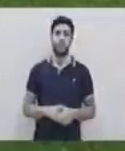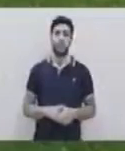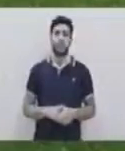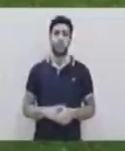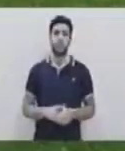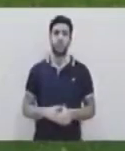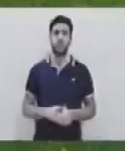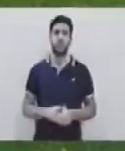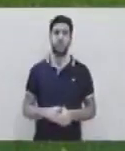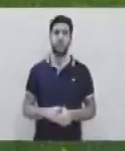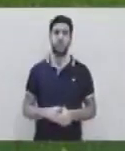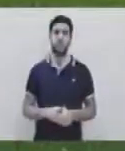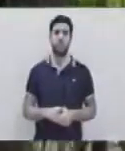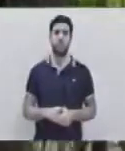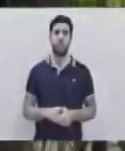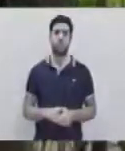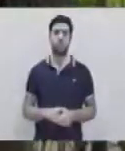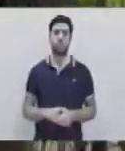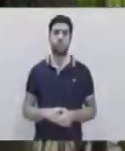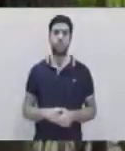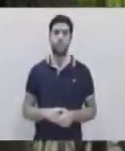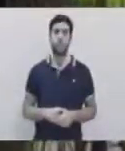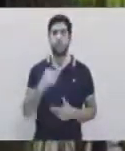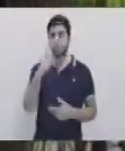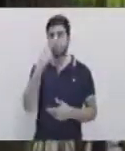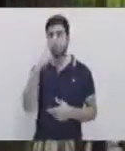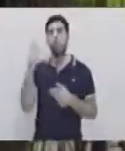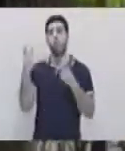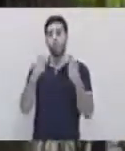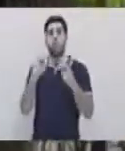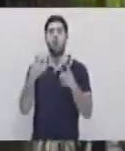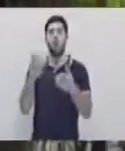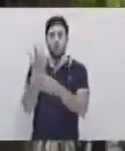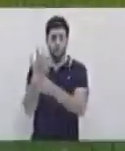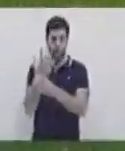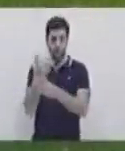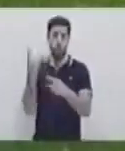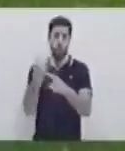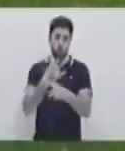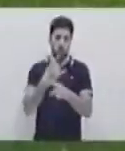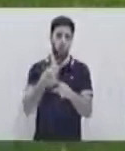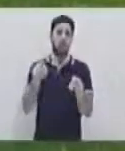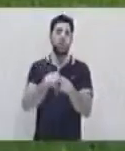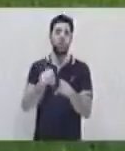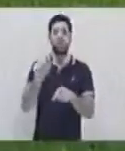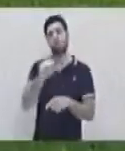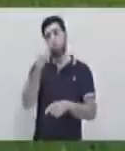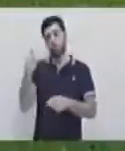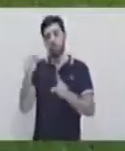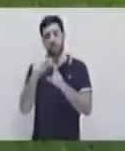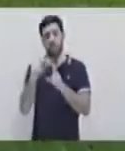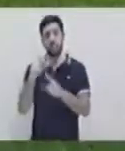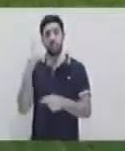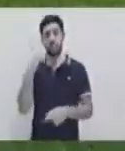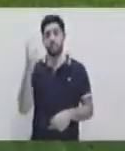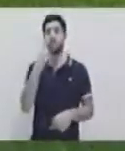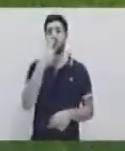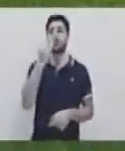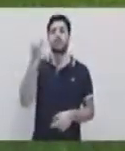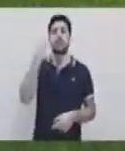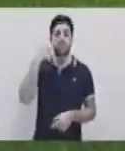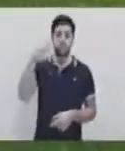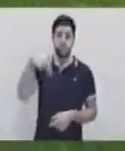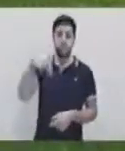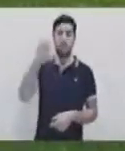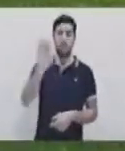en la nariz y la boca y sale la trompa del elefante hacia adelante. Hipopótamo, vamos a